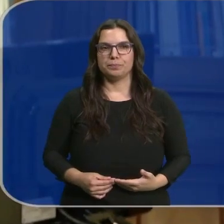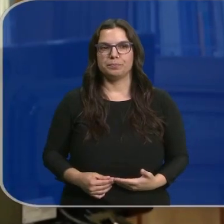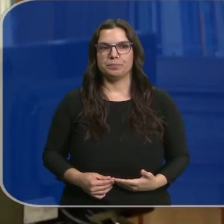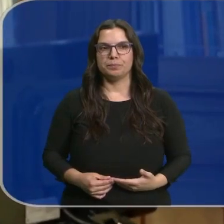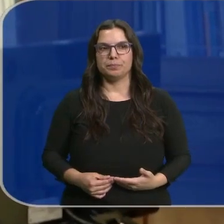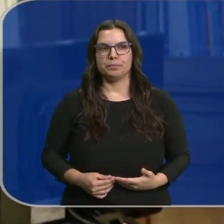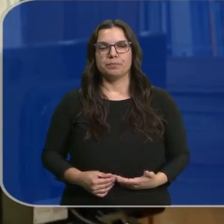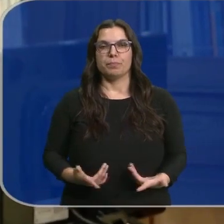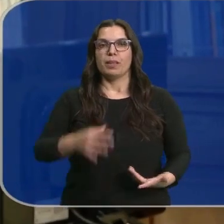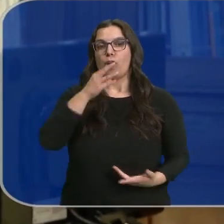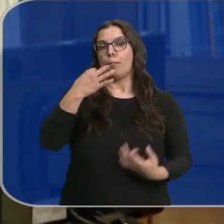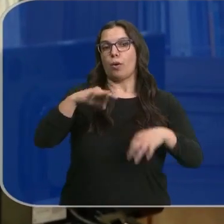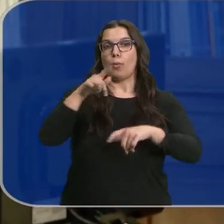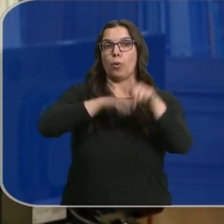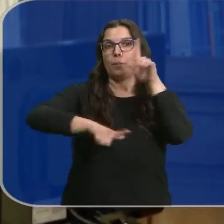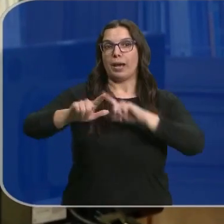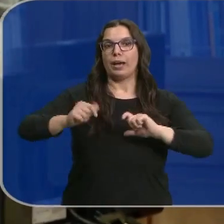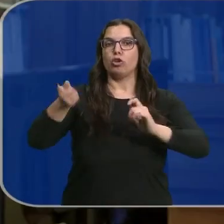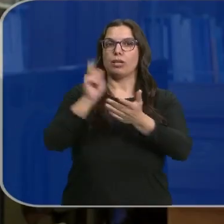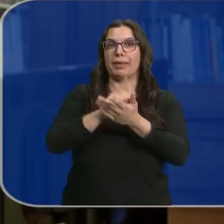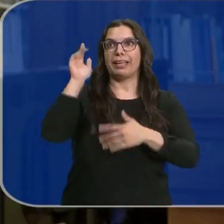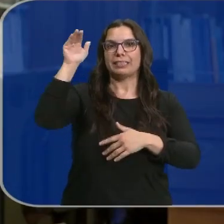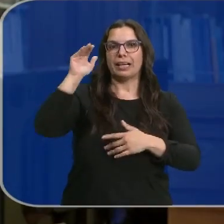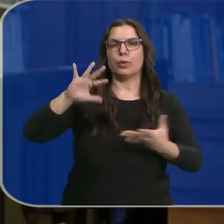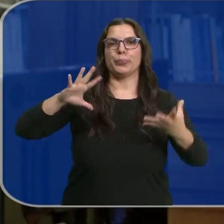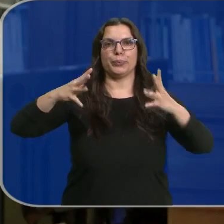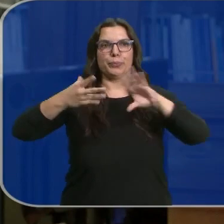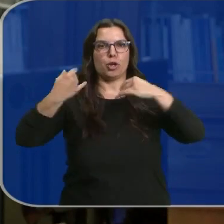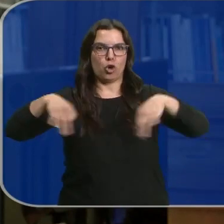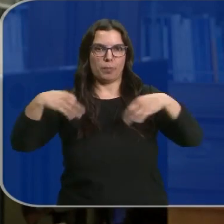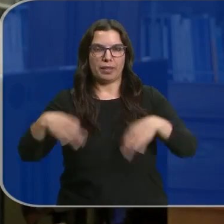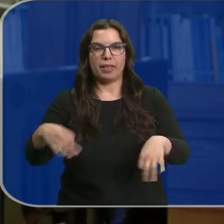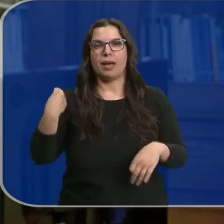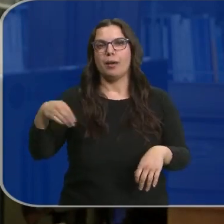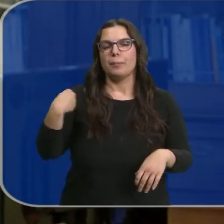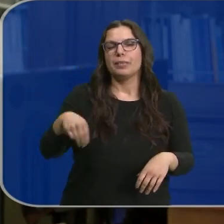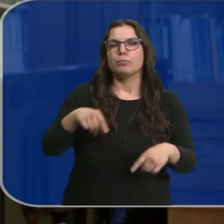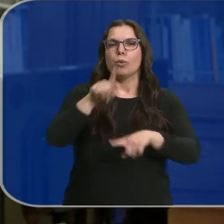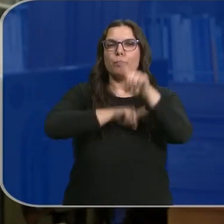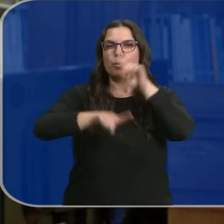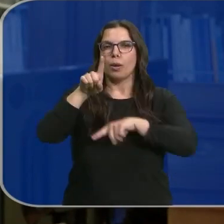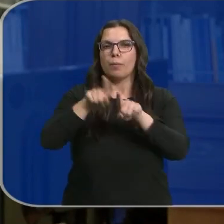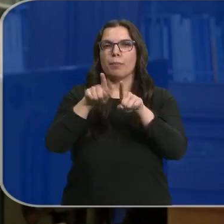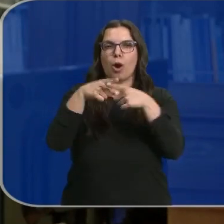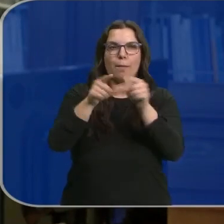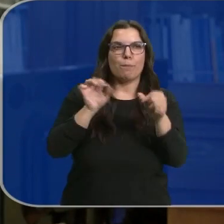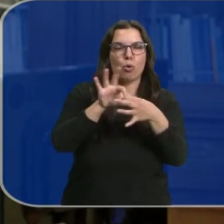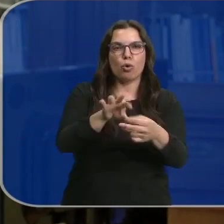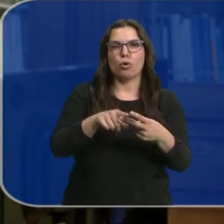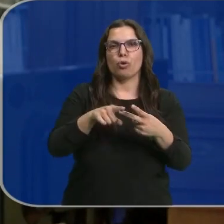Se vuelve un poco a la normalidad de los viajes al extranjero. Encefalitis japonesa, fiebre amarilla, fiebre